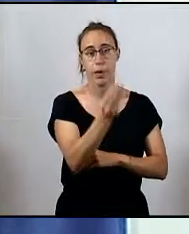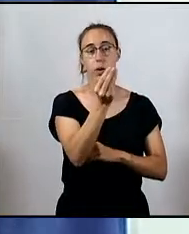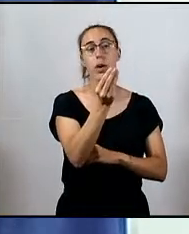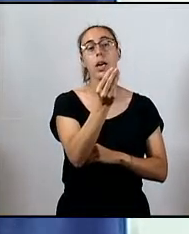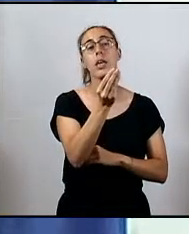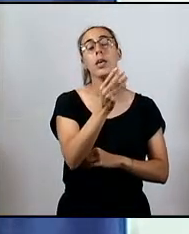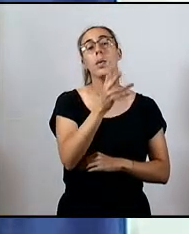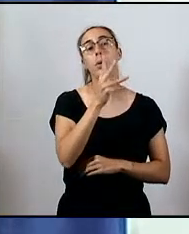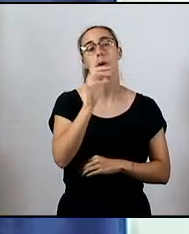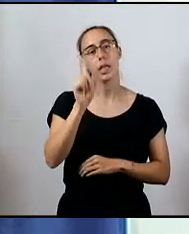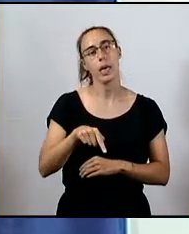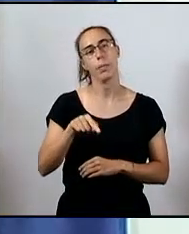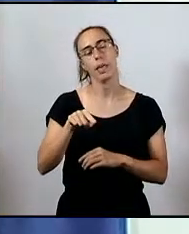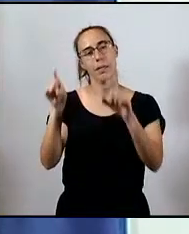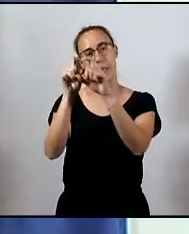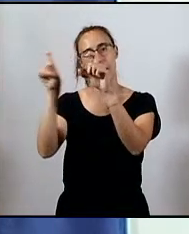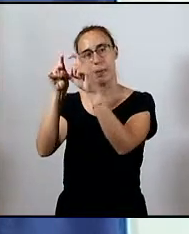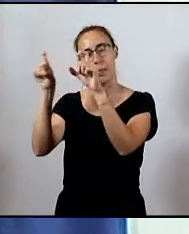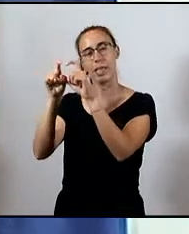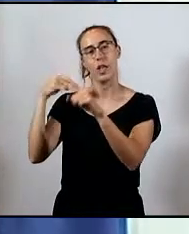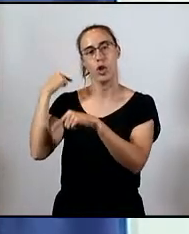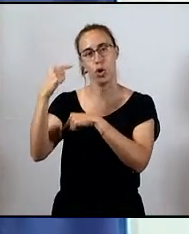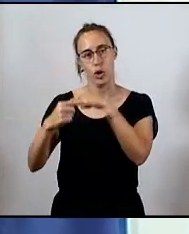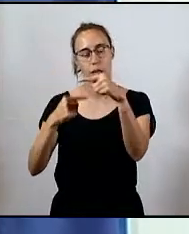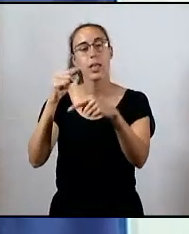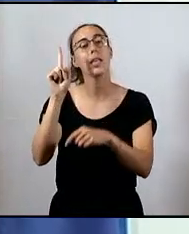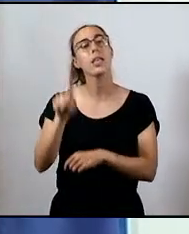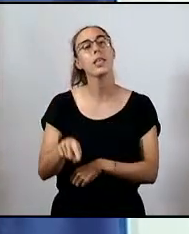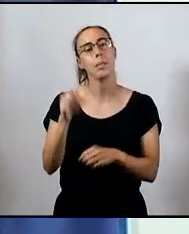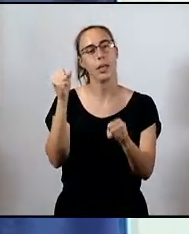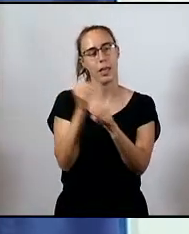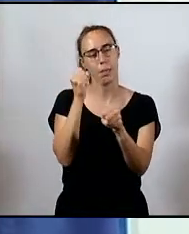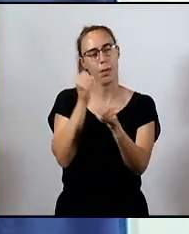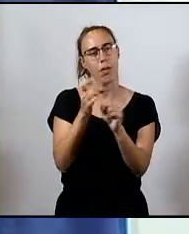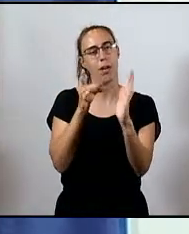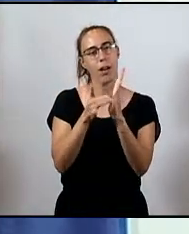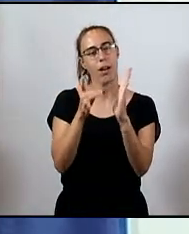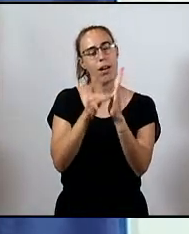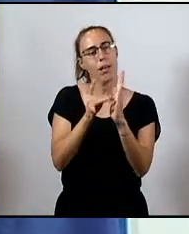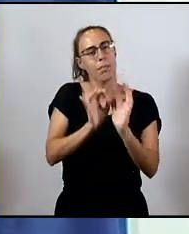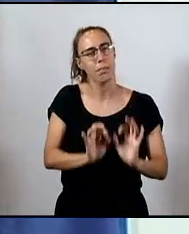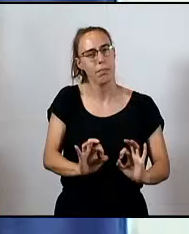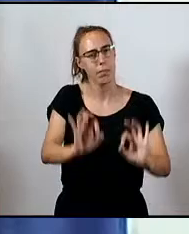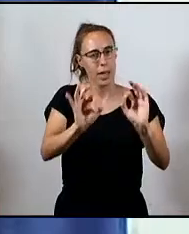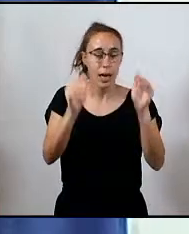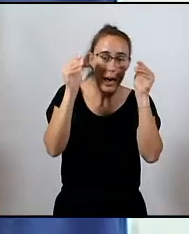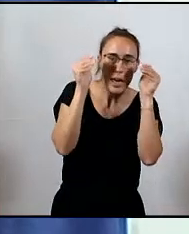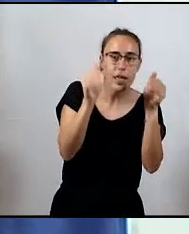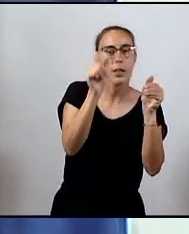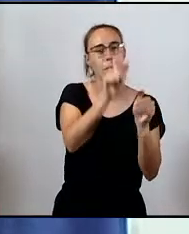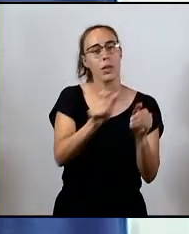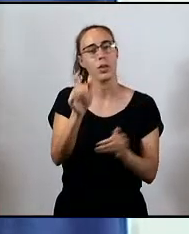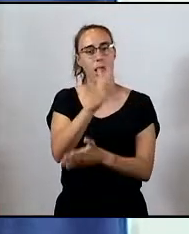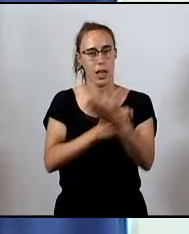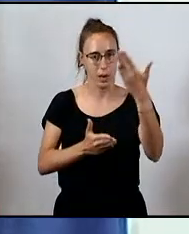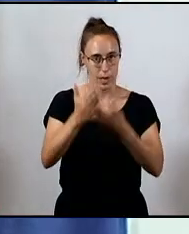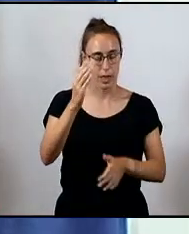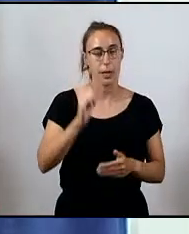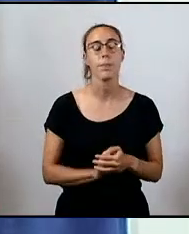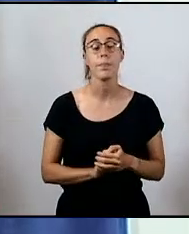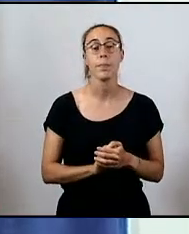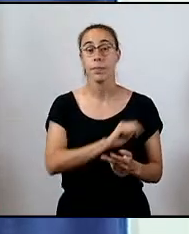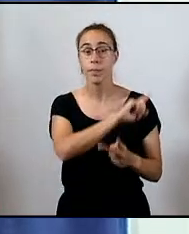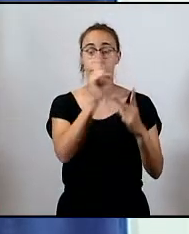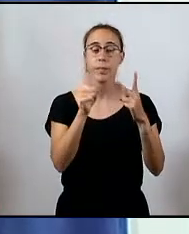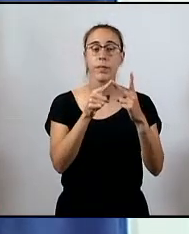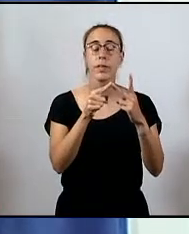día de nuestras empresas y promover el empleo de calidad con especial atención a las personas con discapacidad. En segundo lugar,